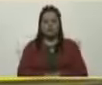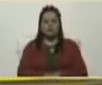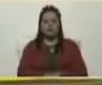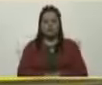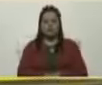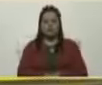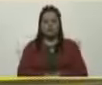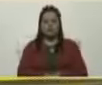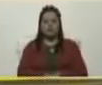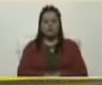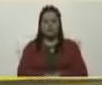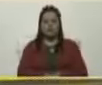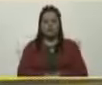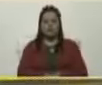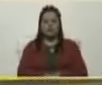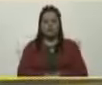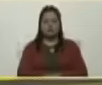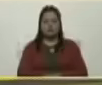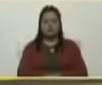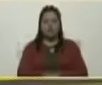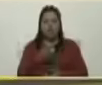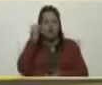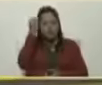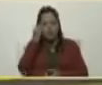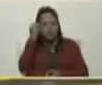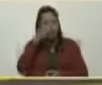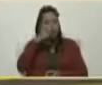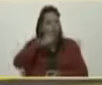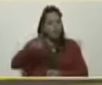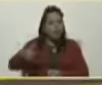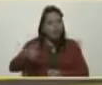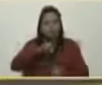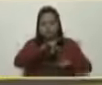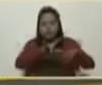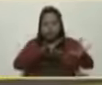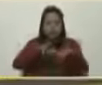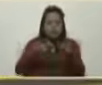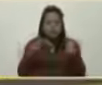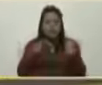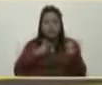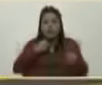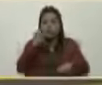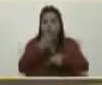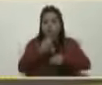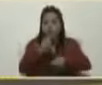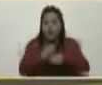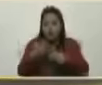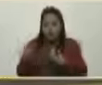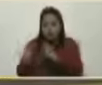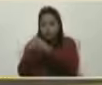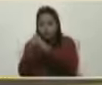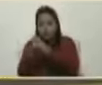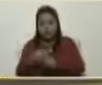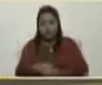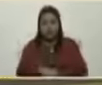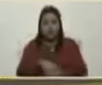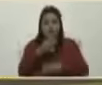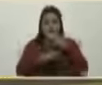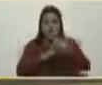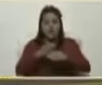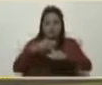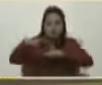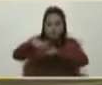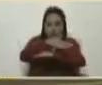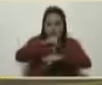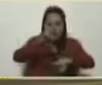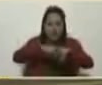me quiere tanto, pues yo trabajo y estoy a la mano, yo misma manejo las máquinas cuando estamos haciendo el asfalto,